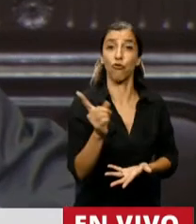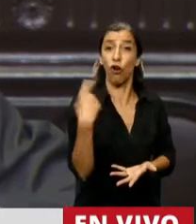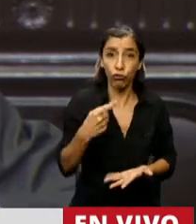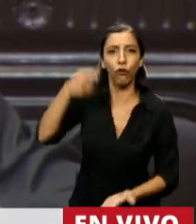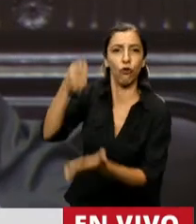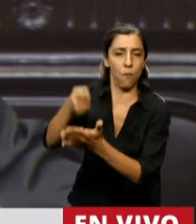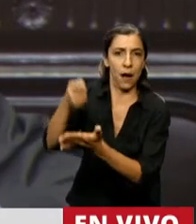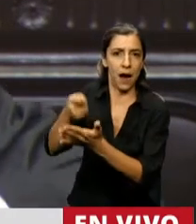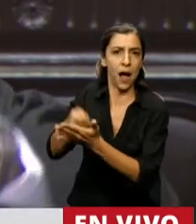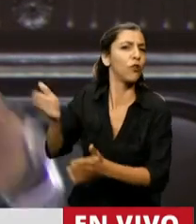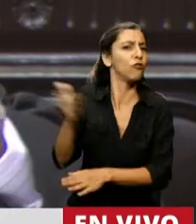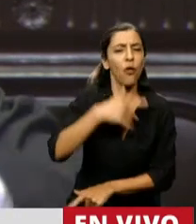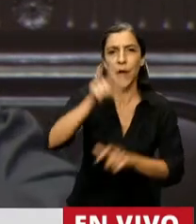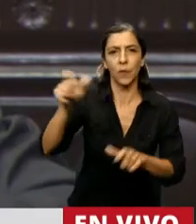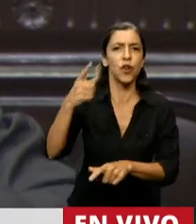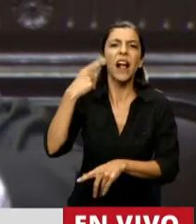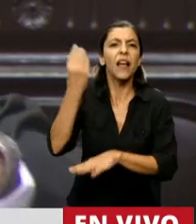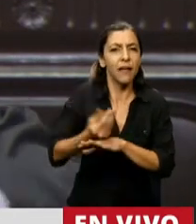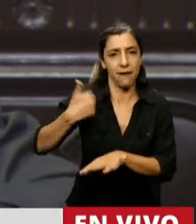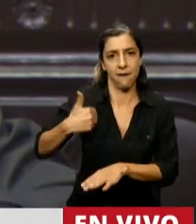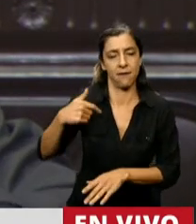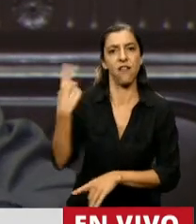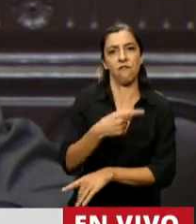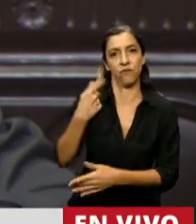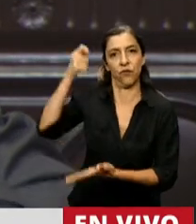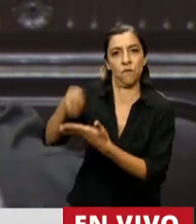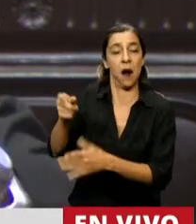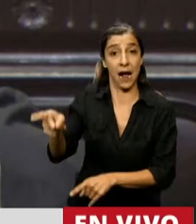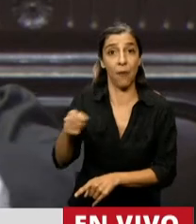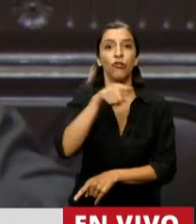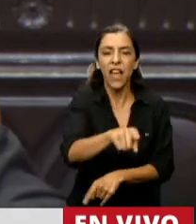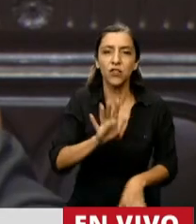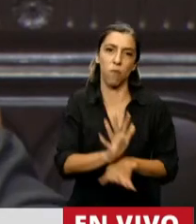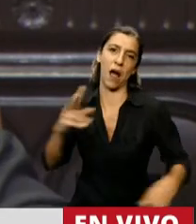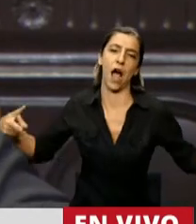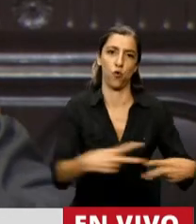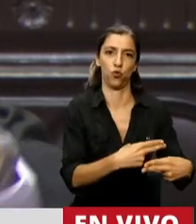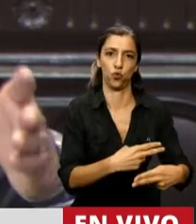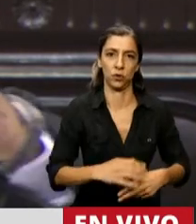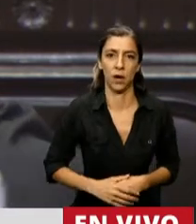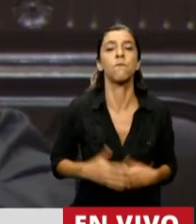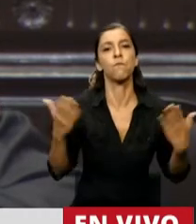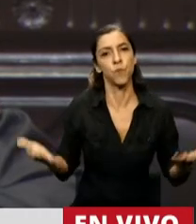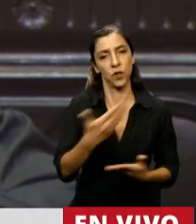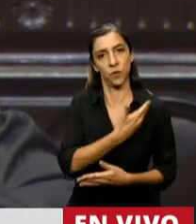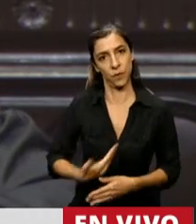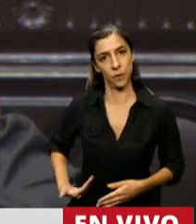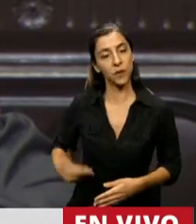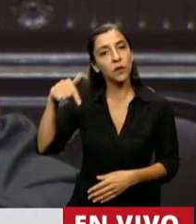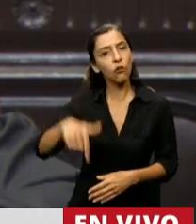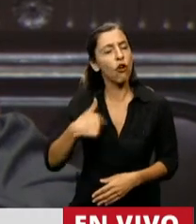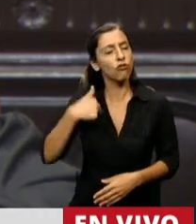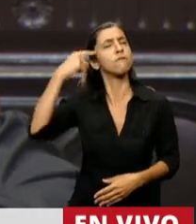argentinos por eso señor presidente estoy convencido de que lo que hoy estamos